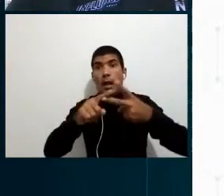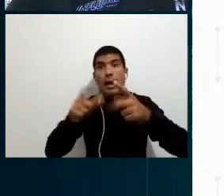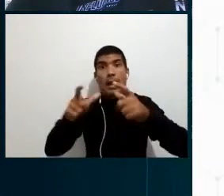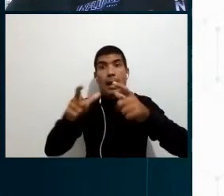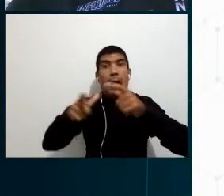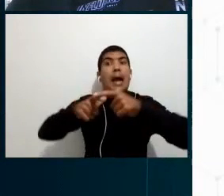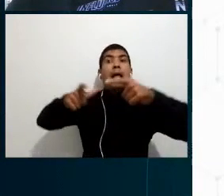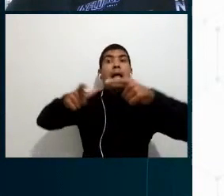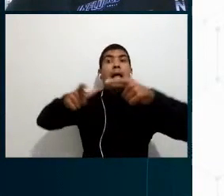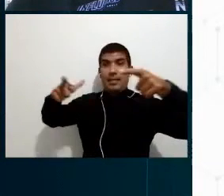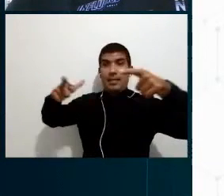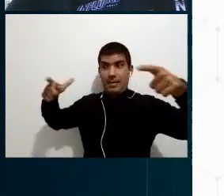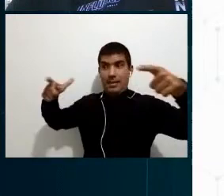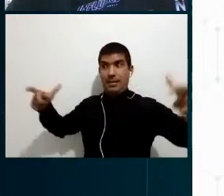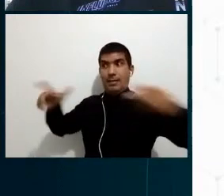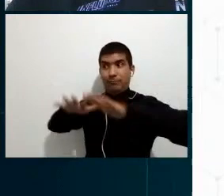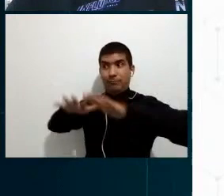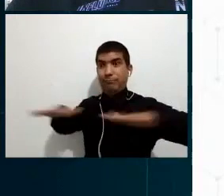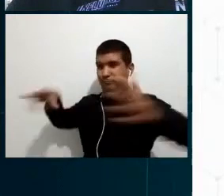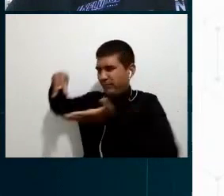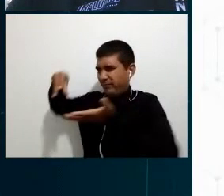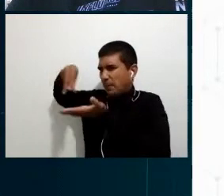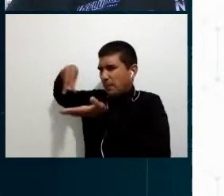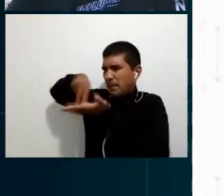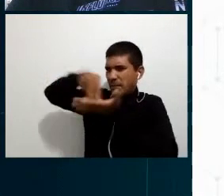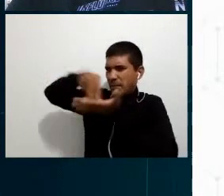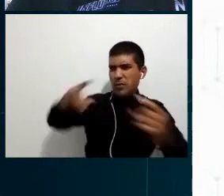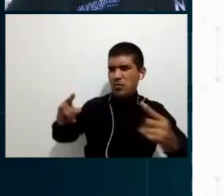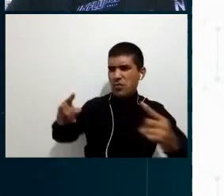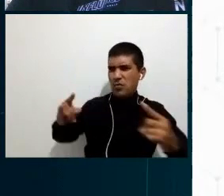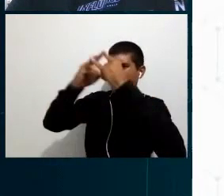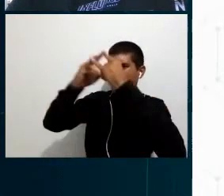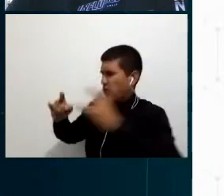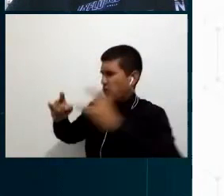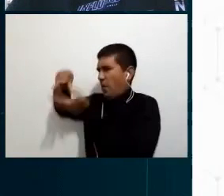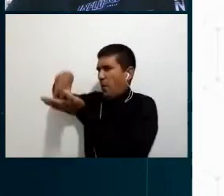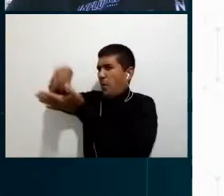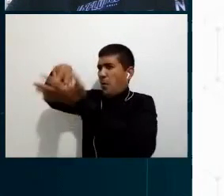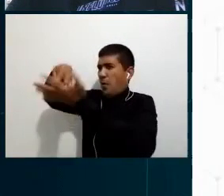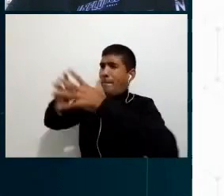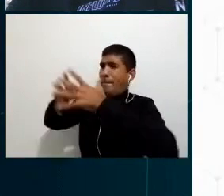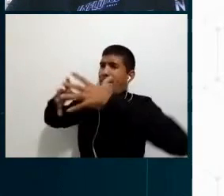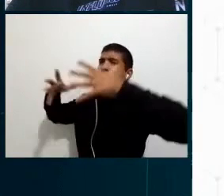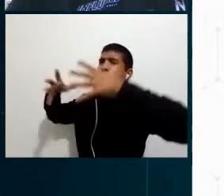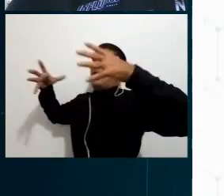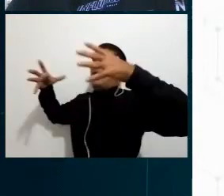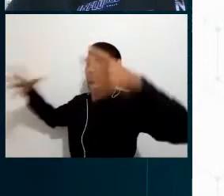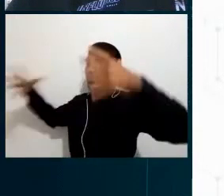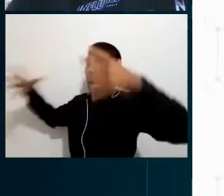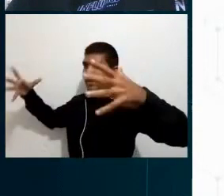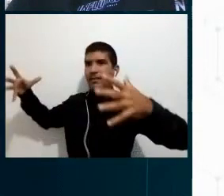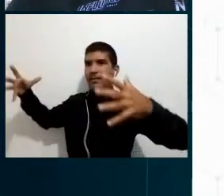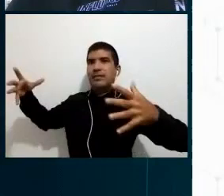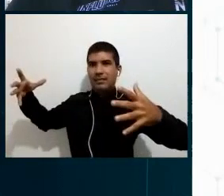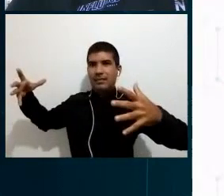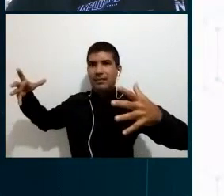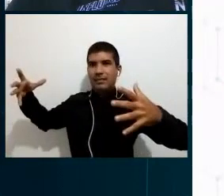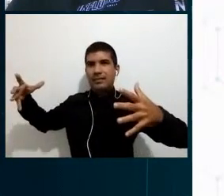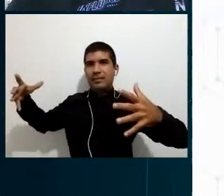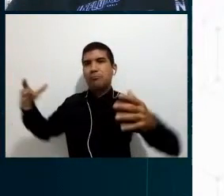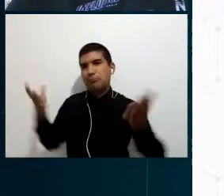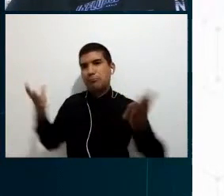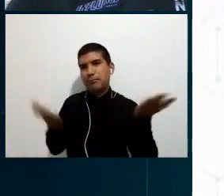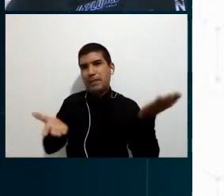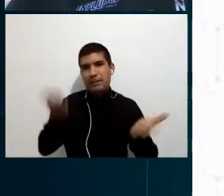sería la subestación aislada o la subestación encapsulada en SF6. Pues acá tendríamos una subestación